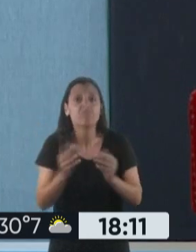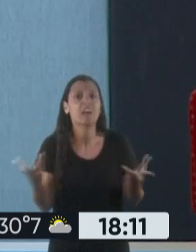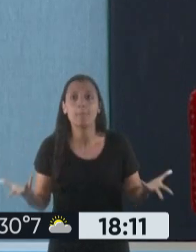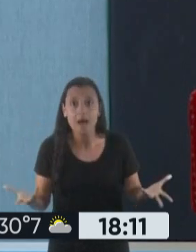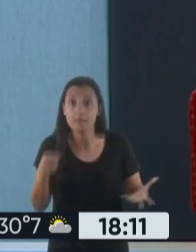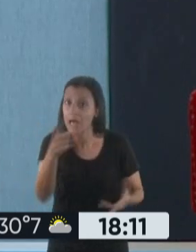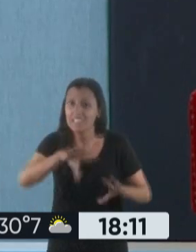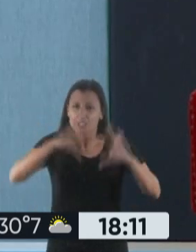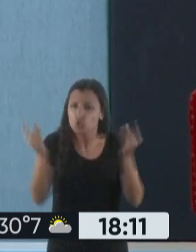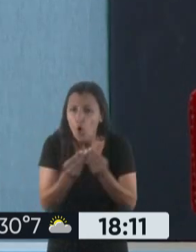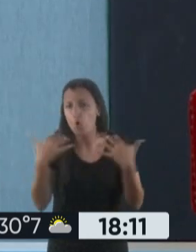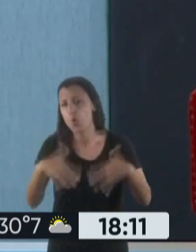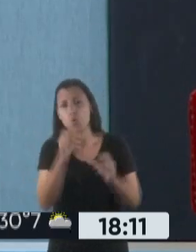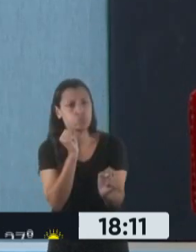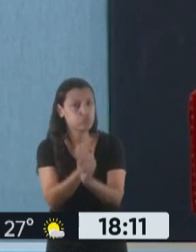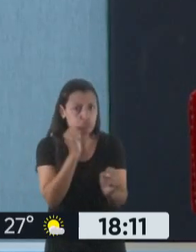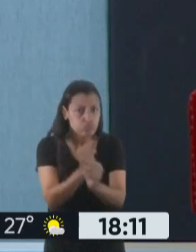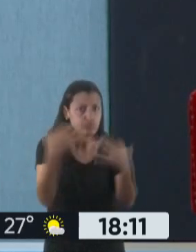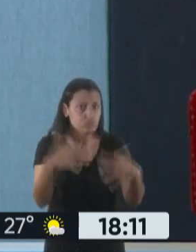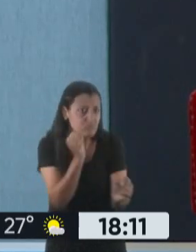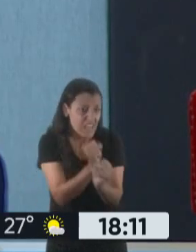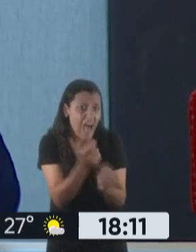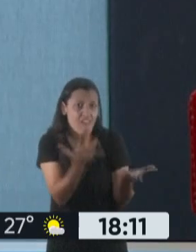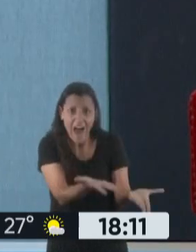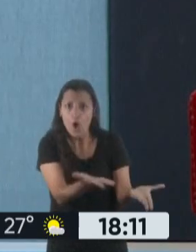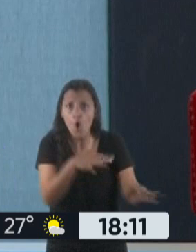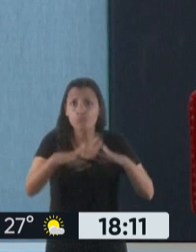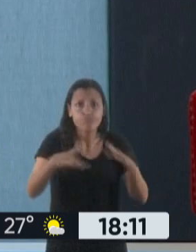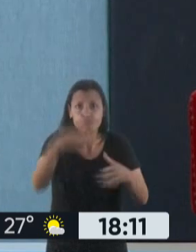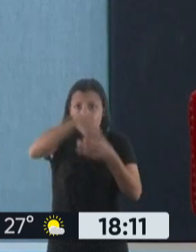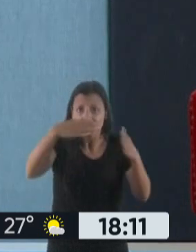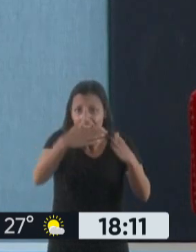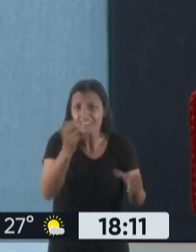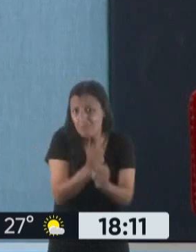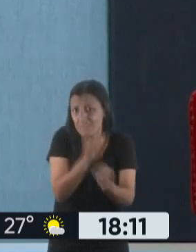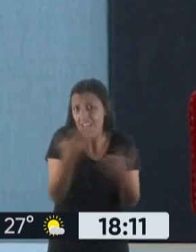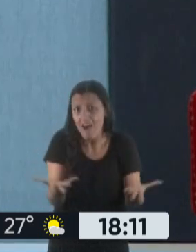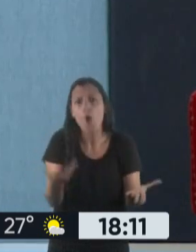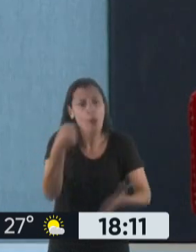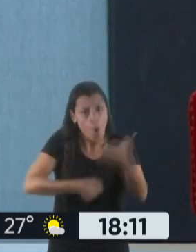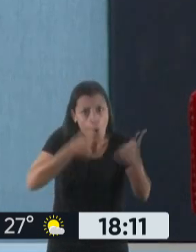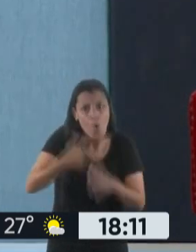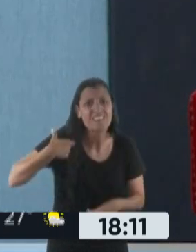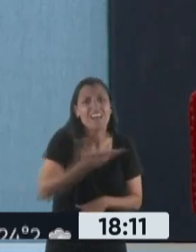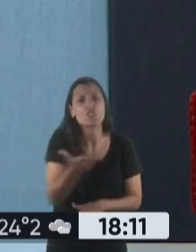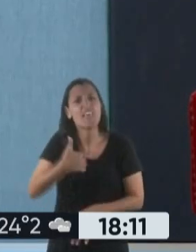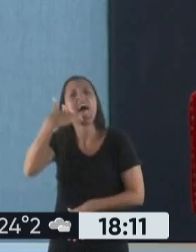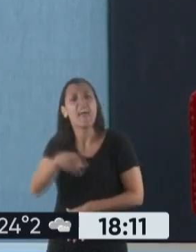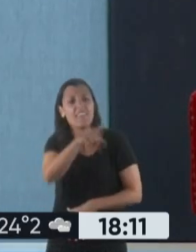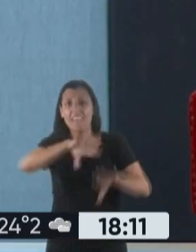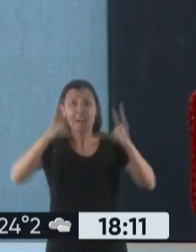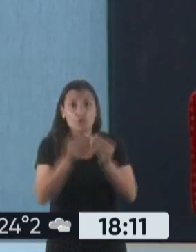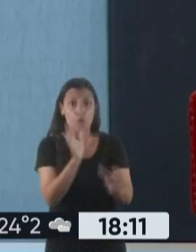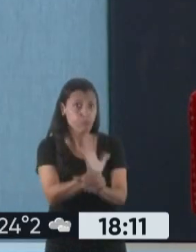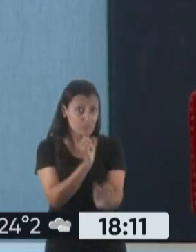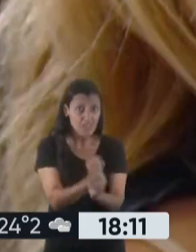Son tareas que suponen trabajo, son un trabajo, pero costó mucho que la sociedad entienda que son un trabajo y que